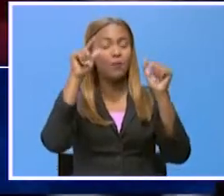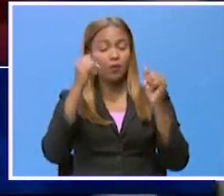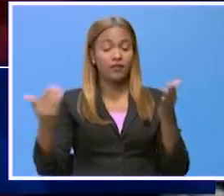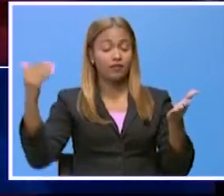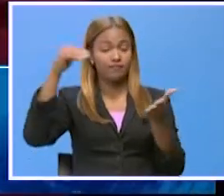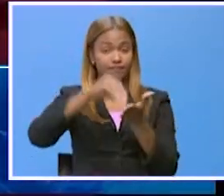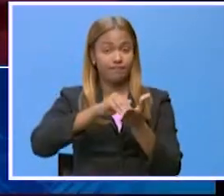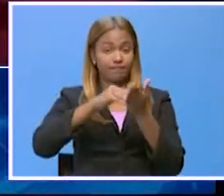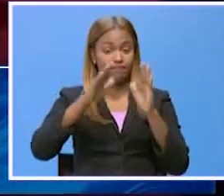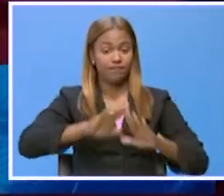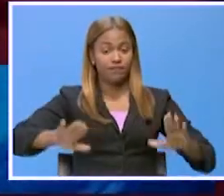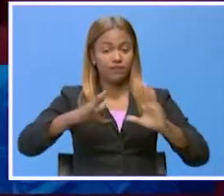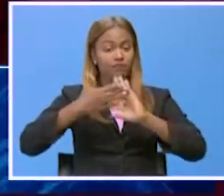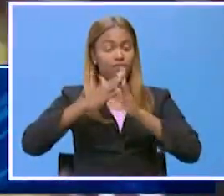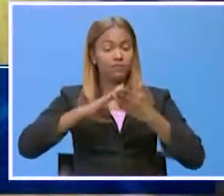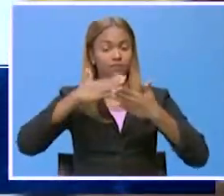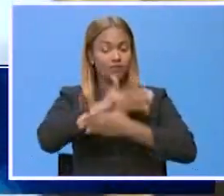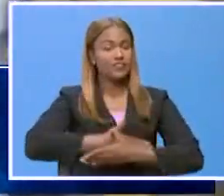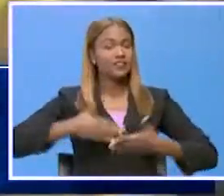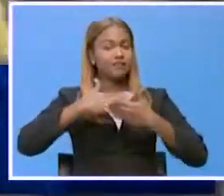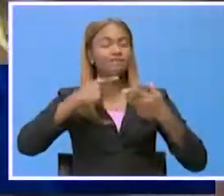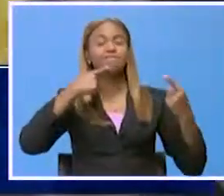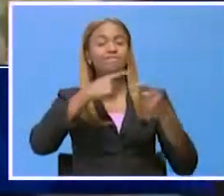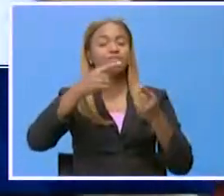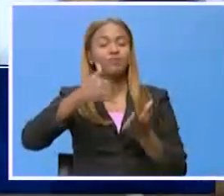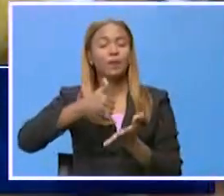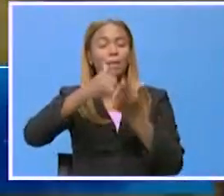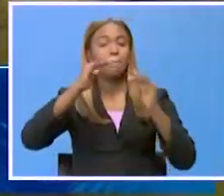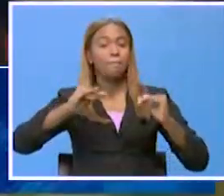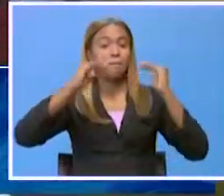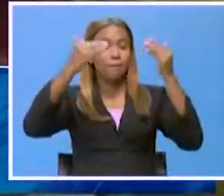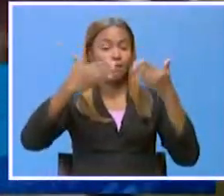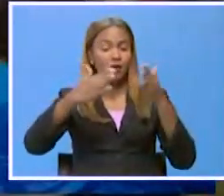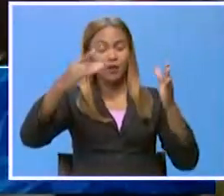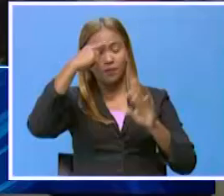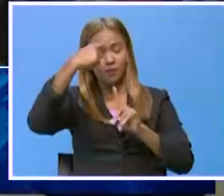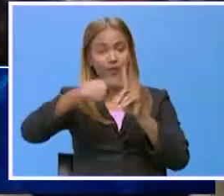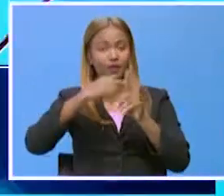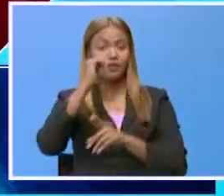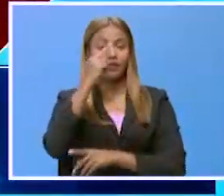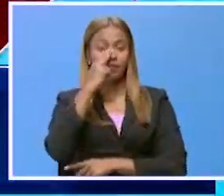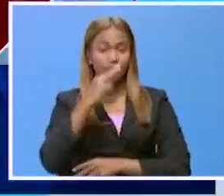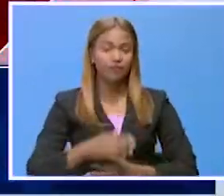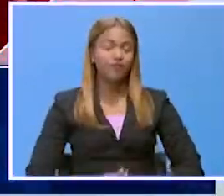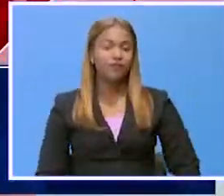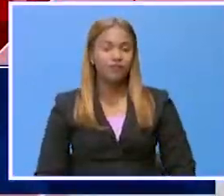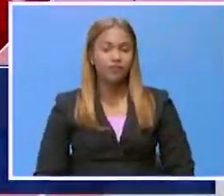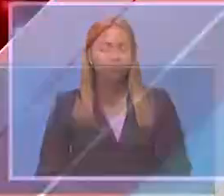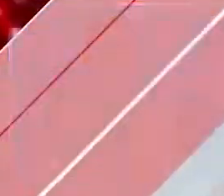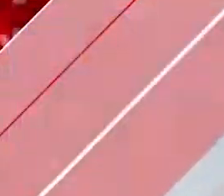el sector del entretenimiento anuncian premios soberanos para el mes de junio